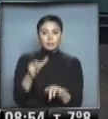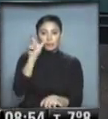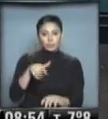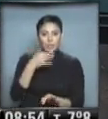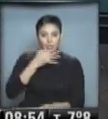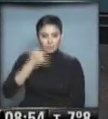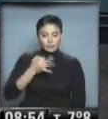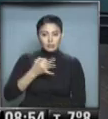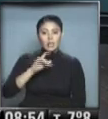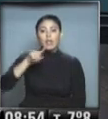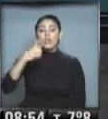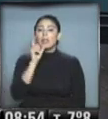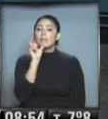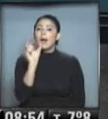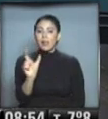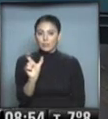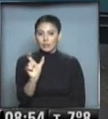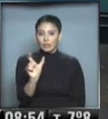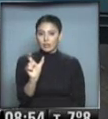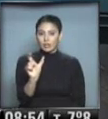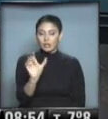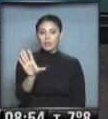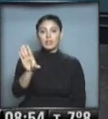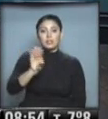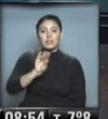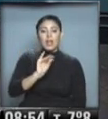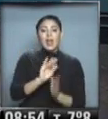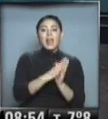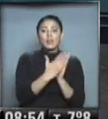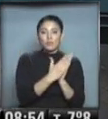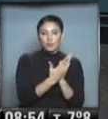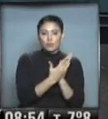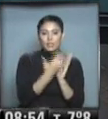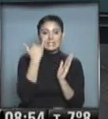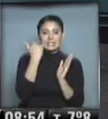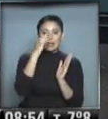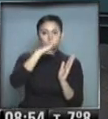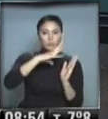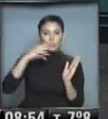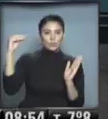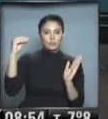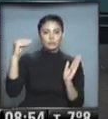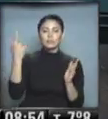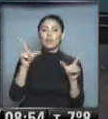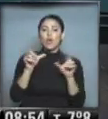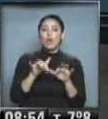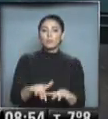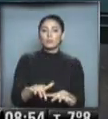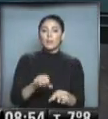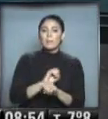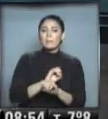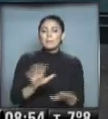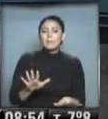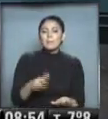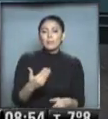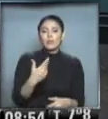humano como debía ser y la otra palabra está tomada de un libro que fue escaneado pero que las computadoras son bastante malas